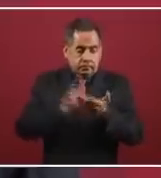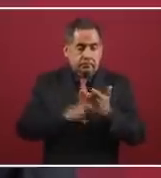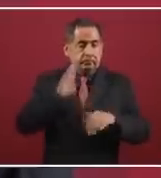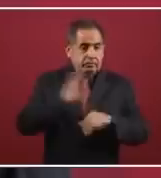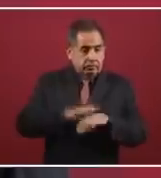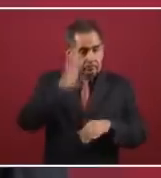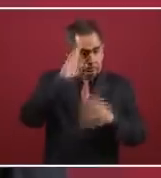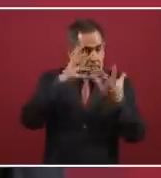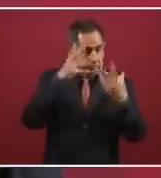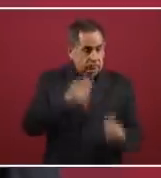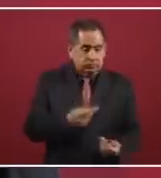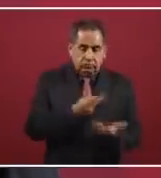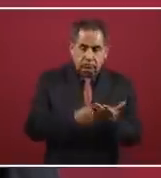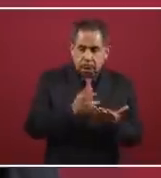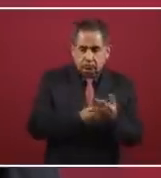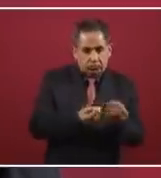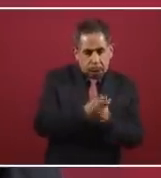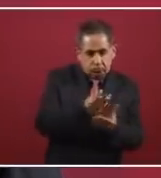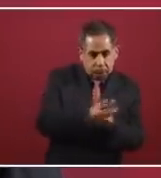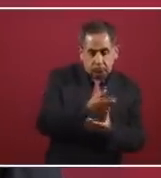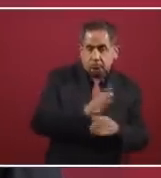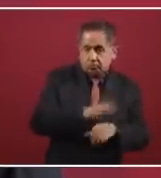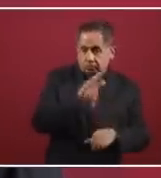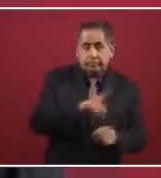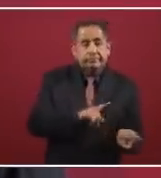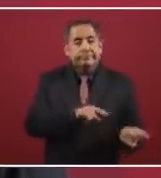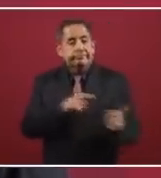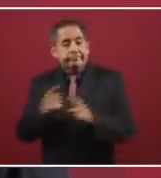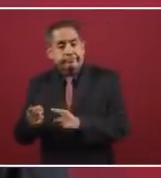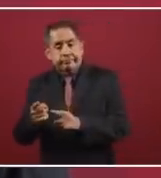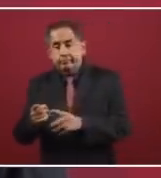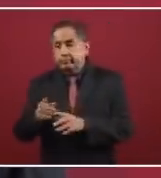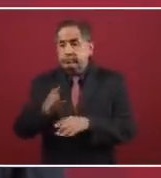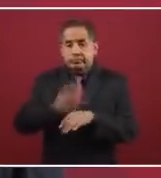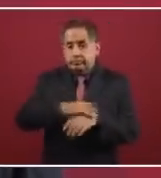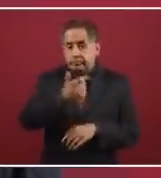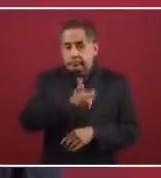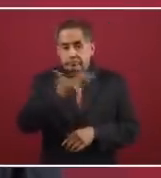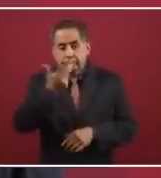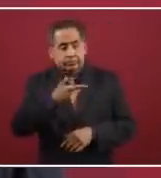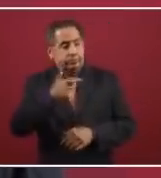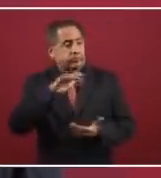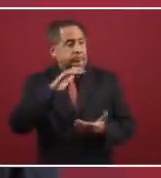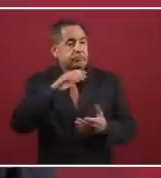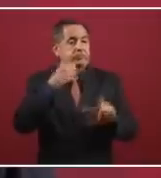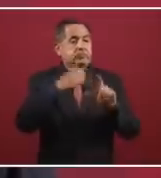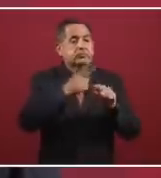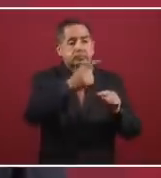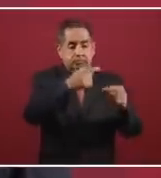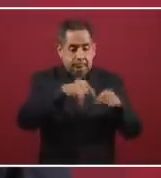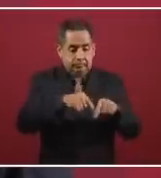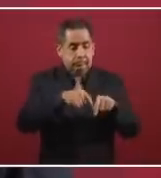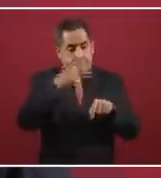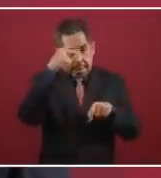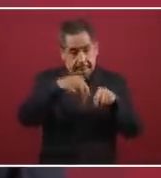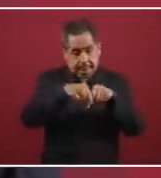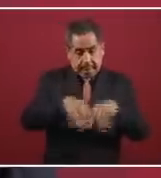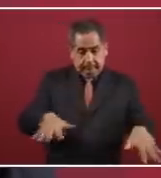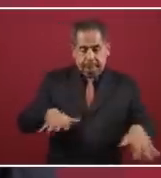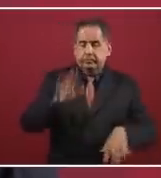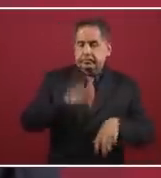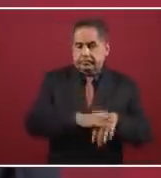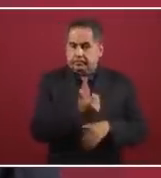capacidad. Y en el caso en el que le cobra muy caro es cuando lo baja del paso a México. Ese